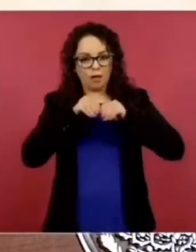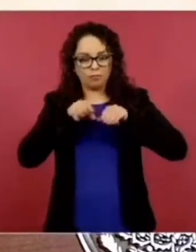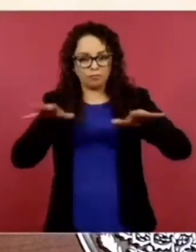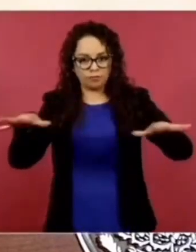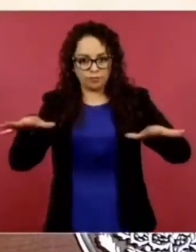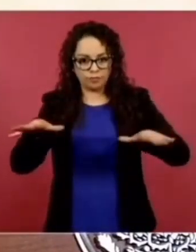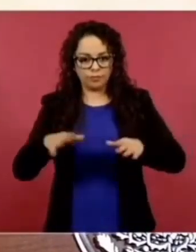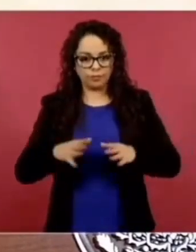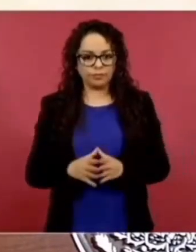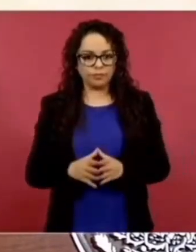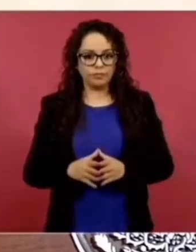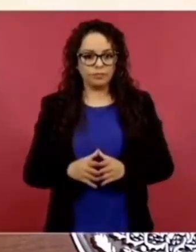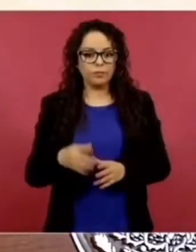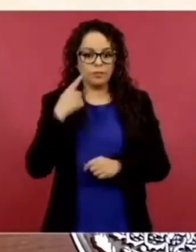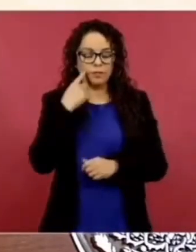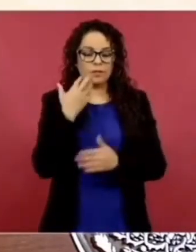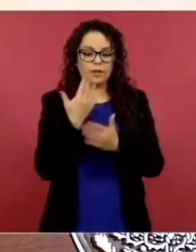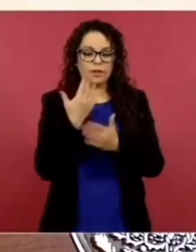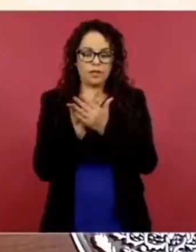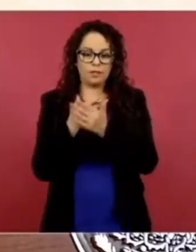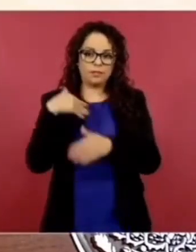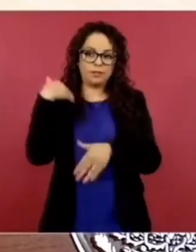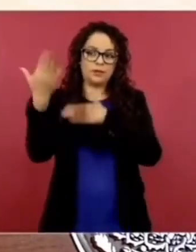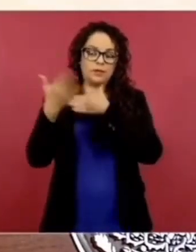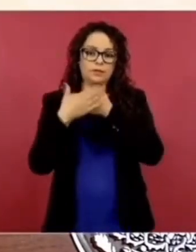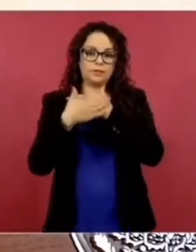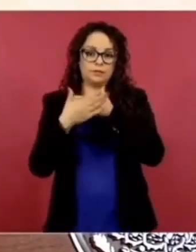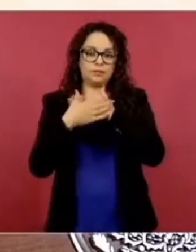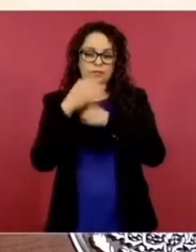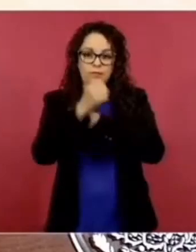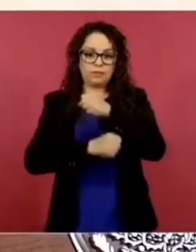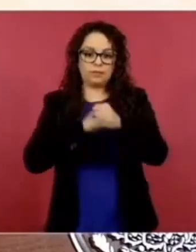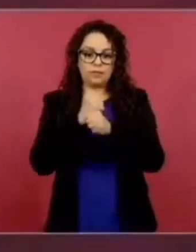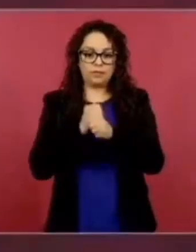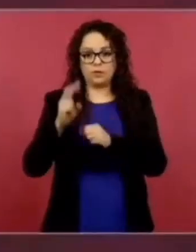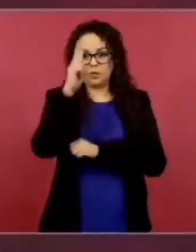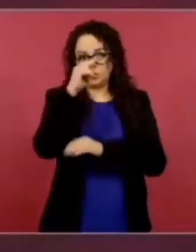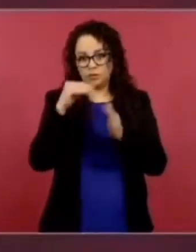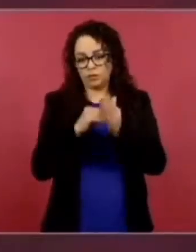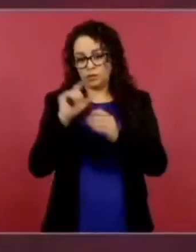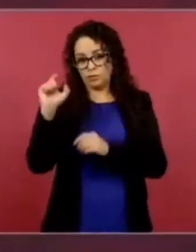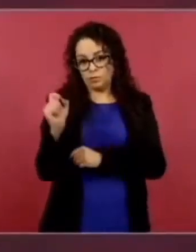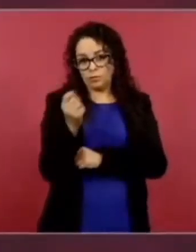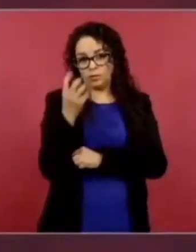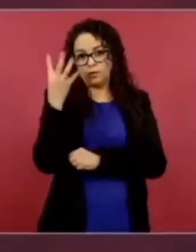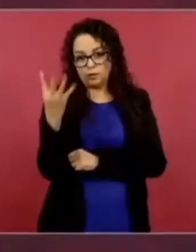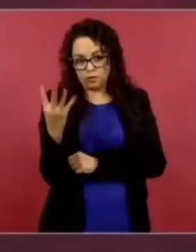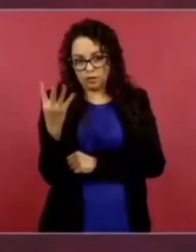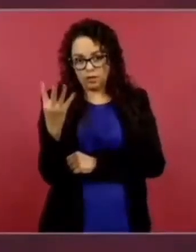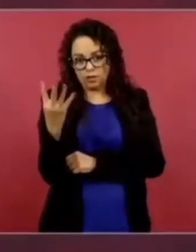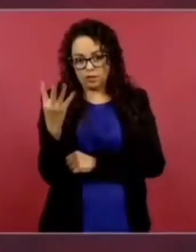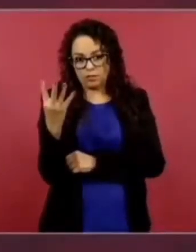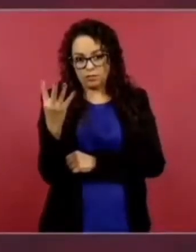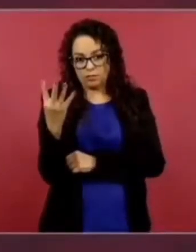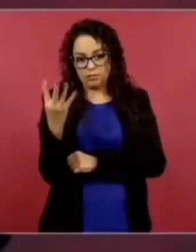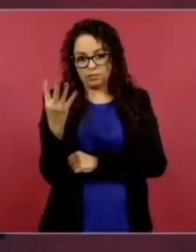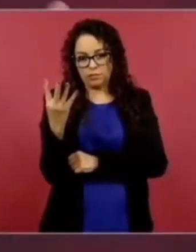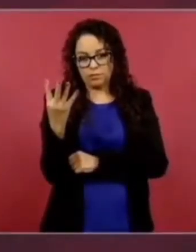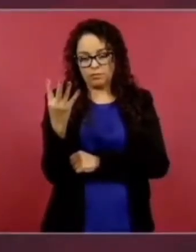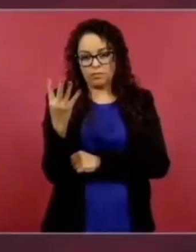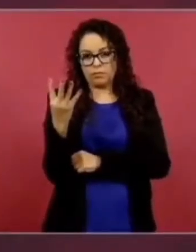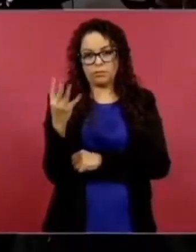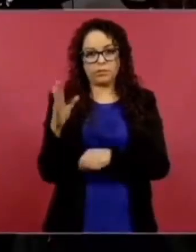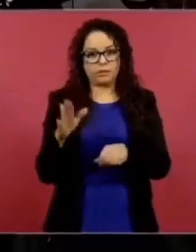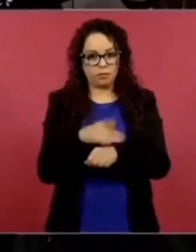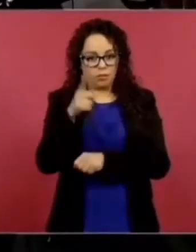24, el año próximo, se levanta, porque es cada dos años, y se da a conocer en el 25.